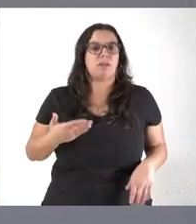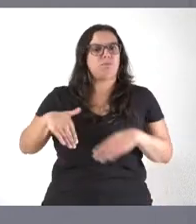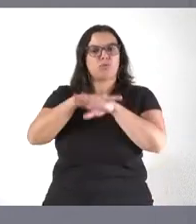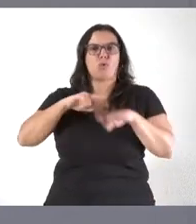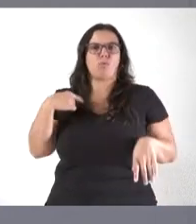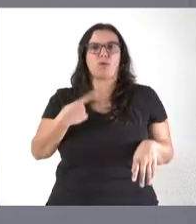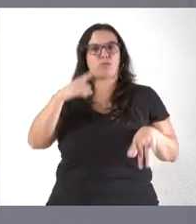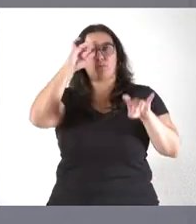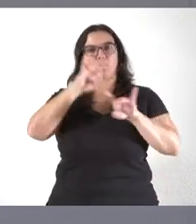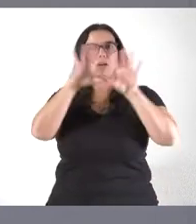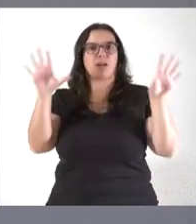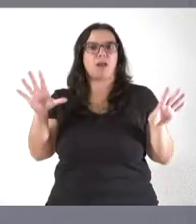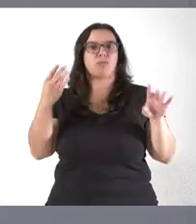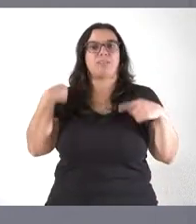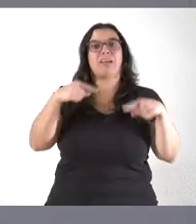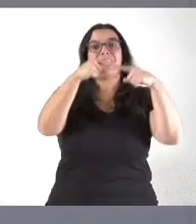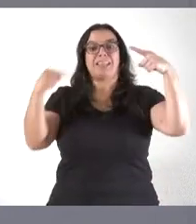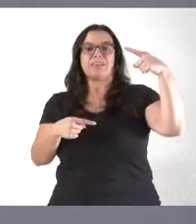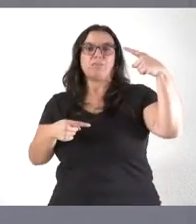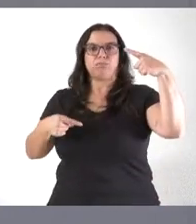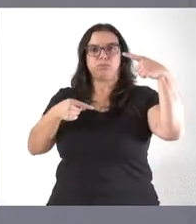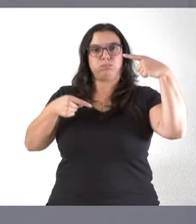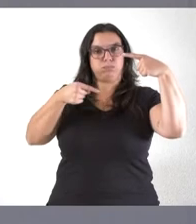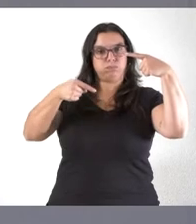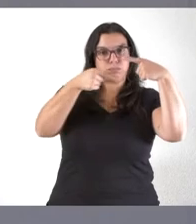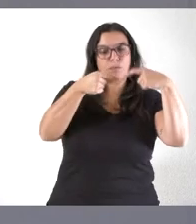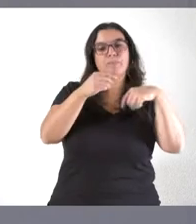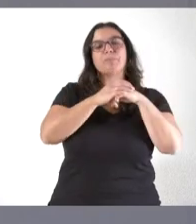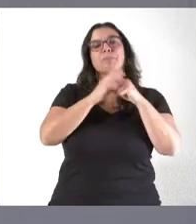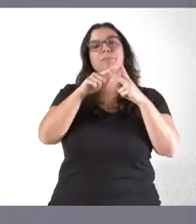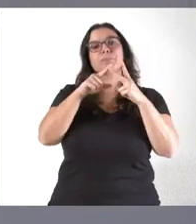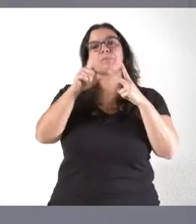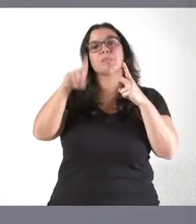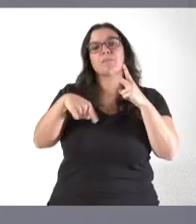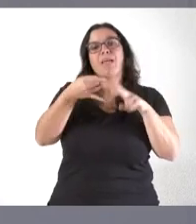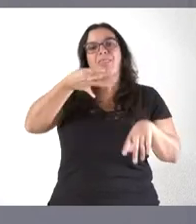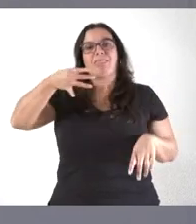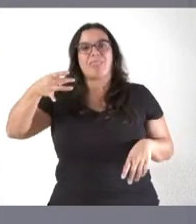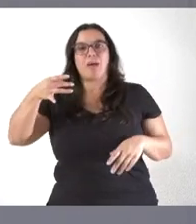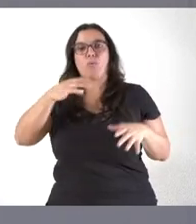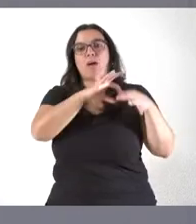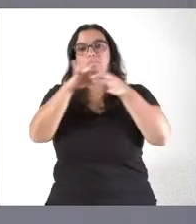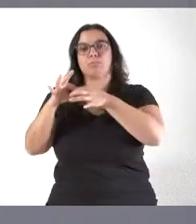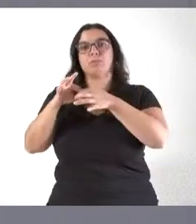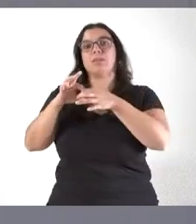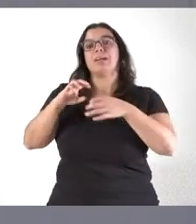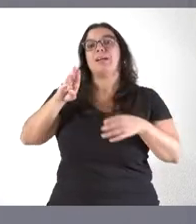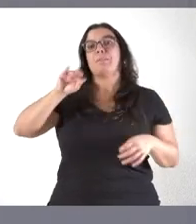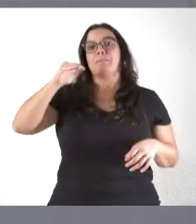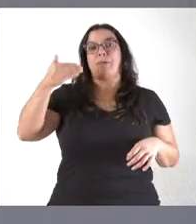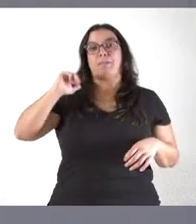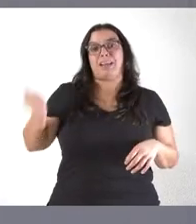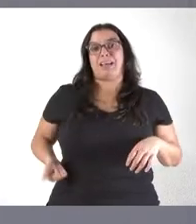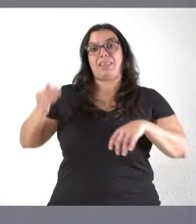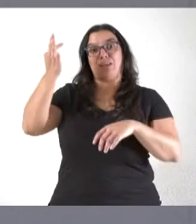y reduciendo el déficit público tener un nivel de deuda sobre pib claramente inferior a la